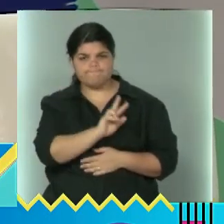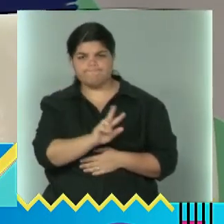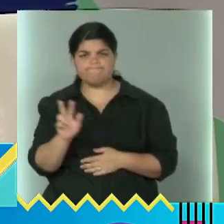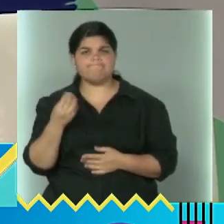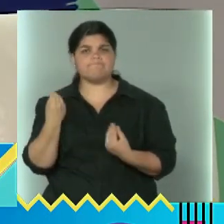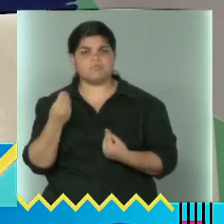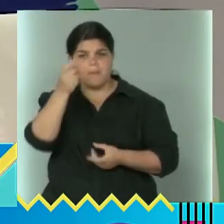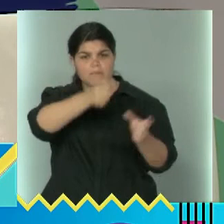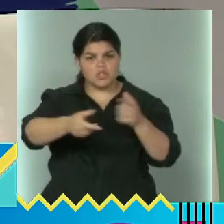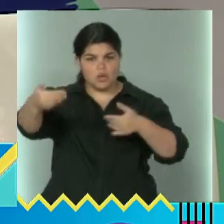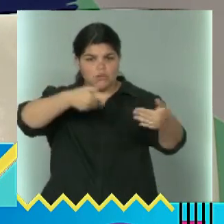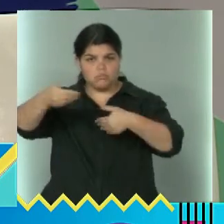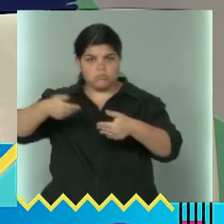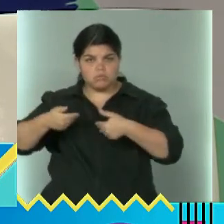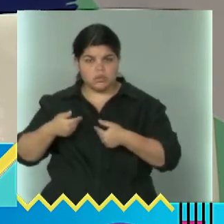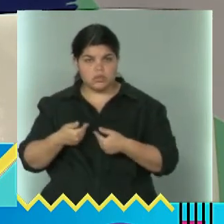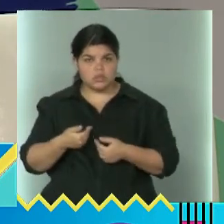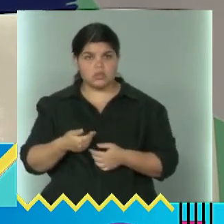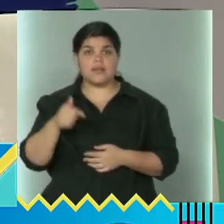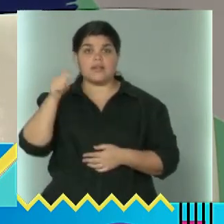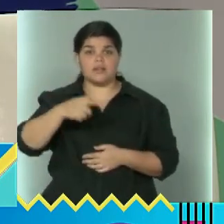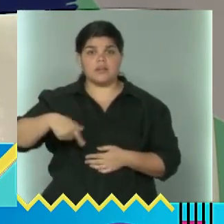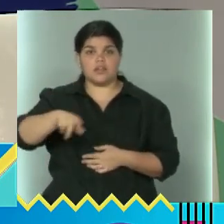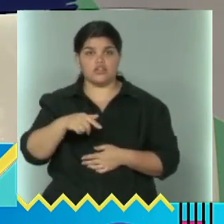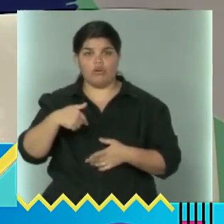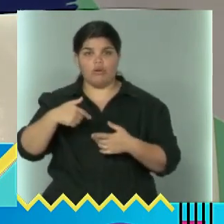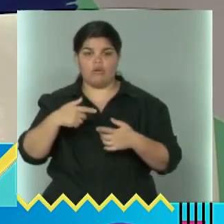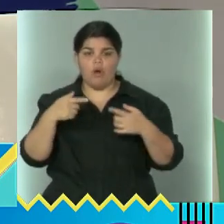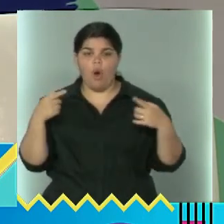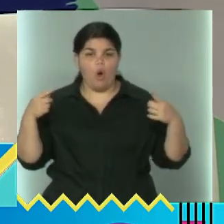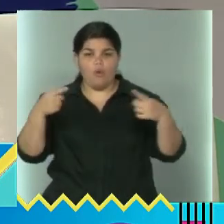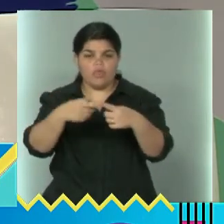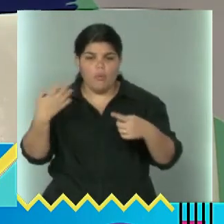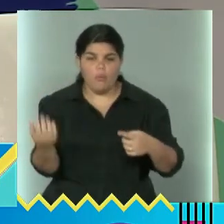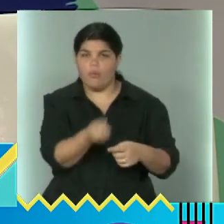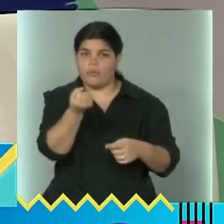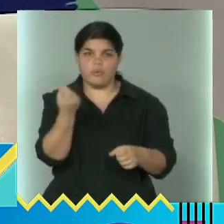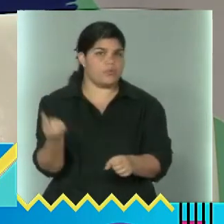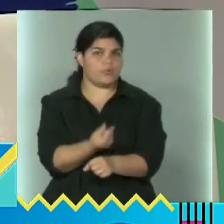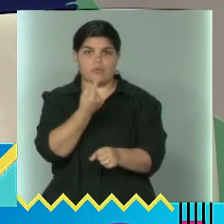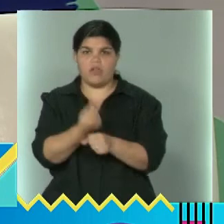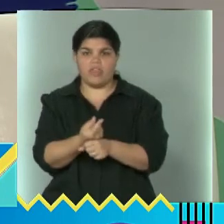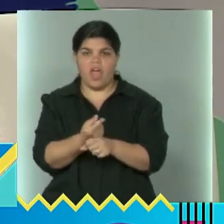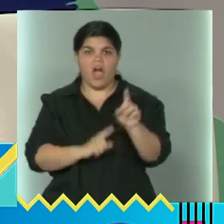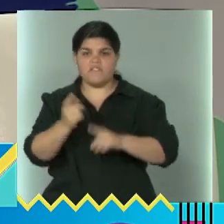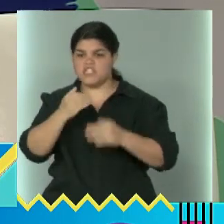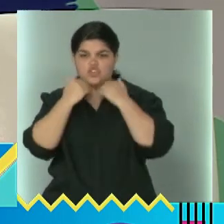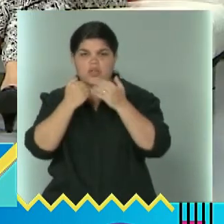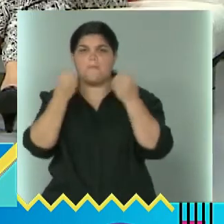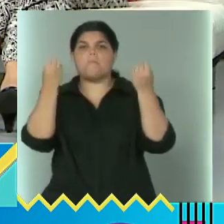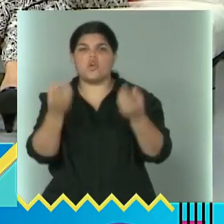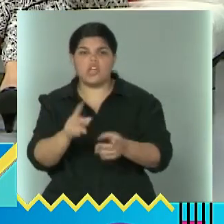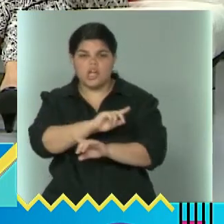viene a buscarme es que hay un resultado que no están consiguiendo, que muchas veces no saben por qué no lo están